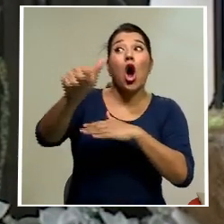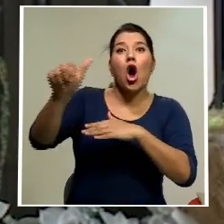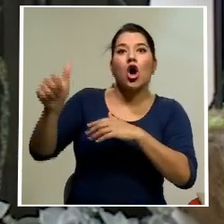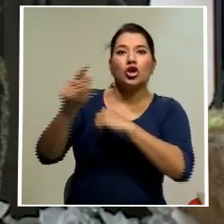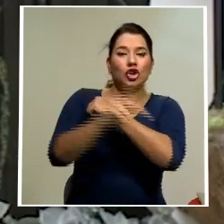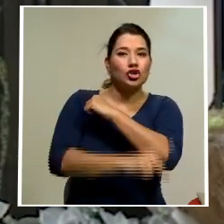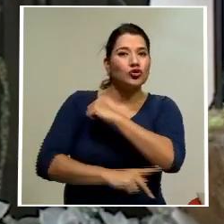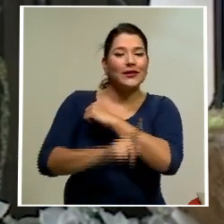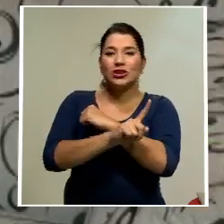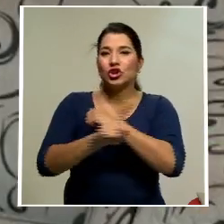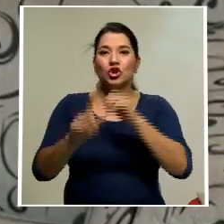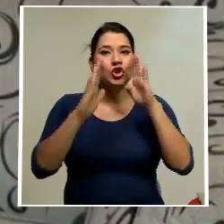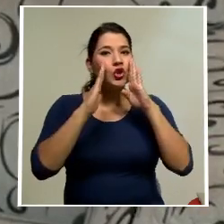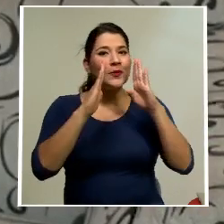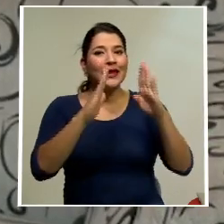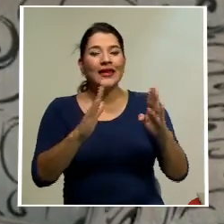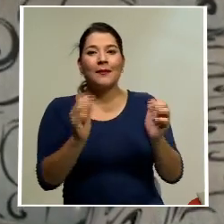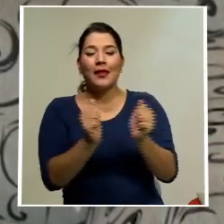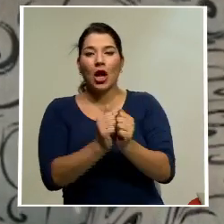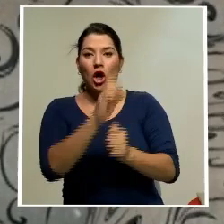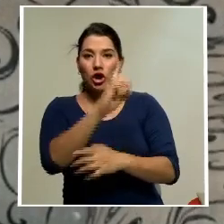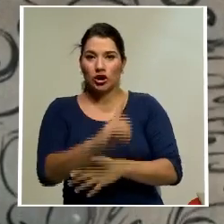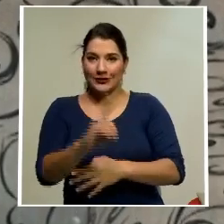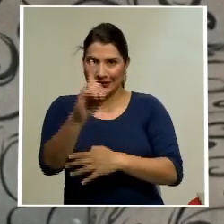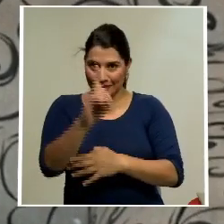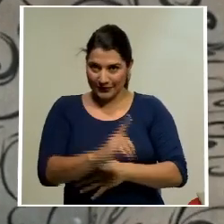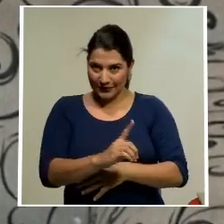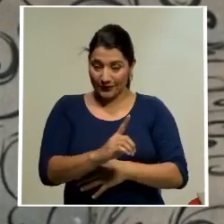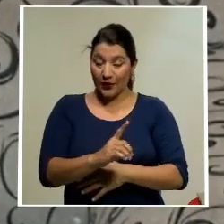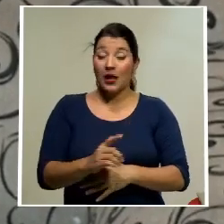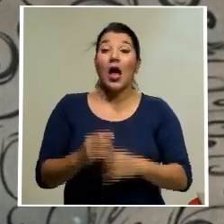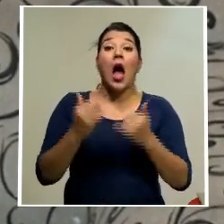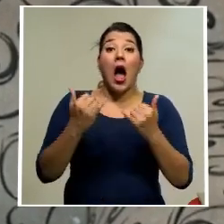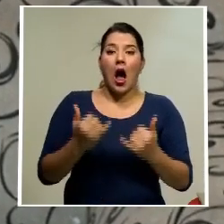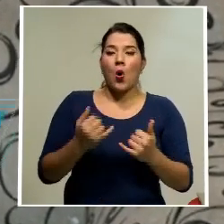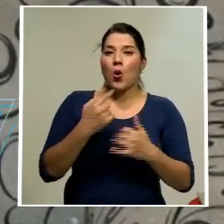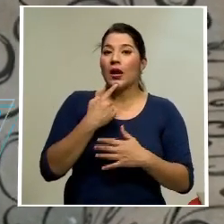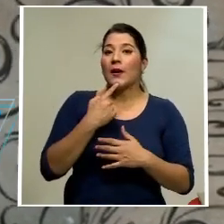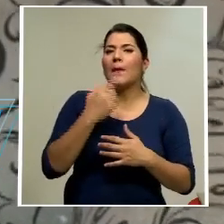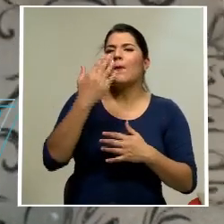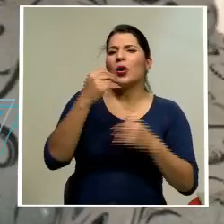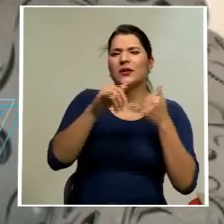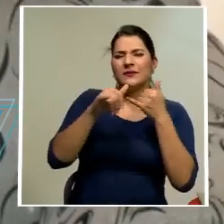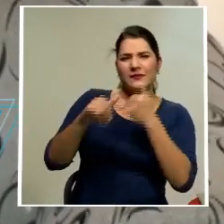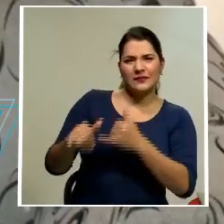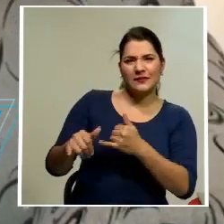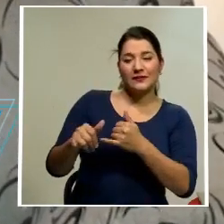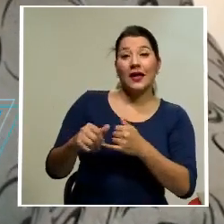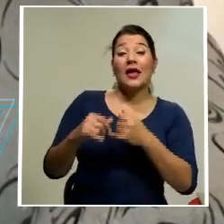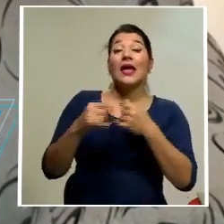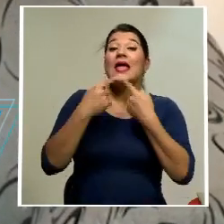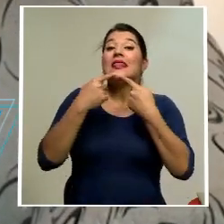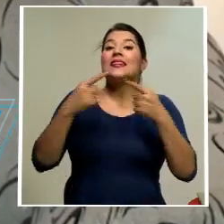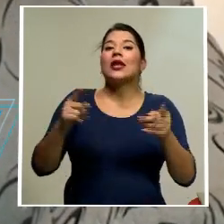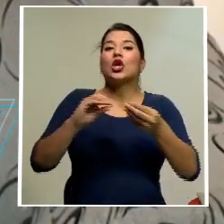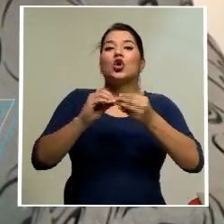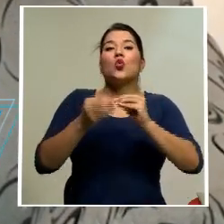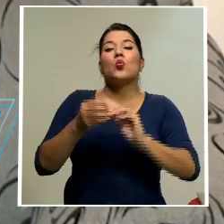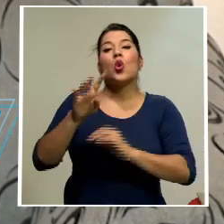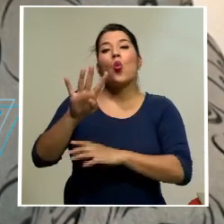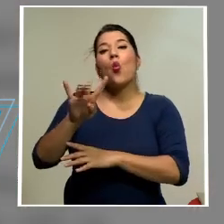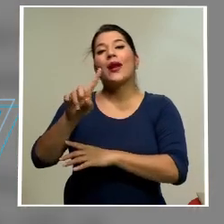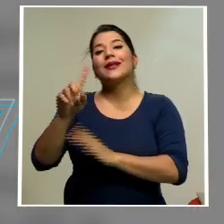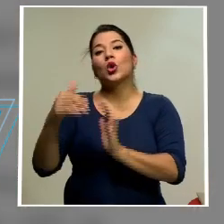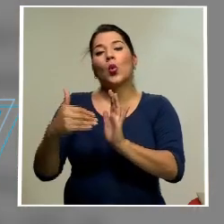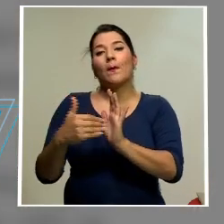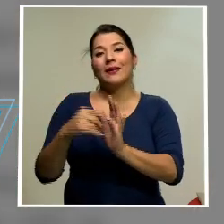tratos discriminatorios. Uno de los argumentos principales de Salazar para interponer el amparo fue el decreto